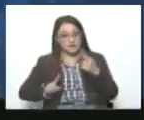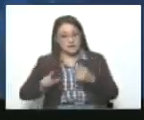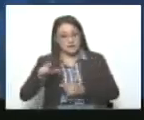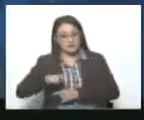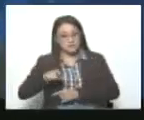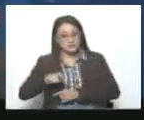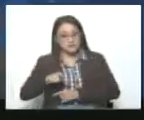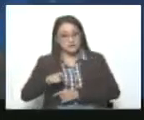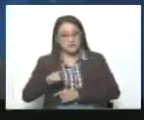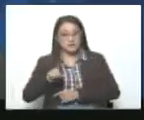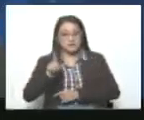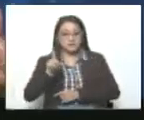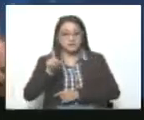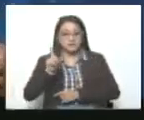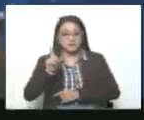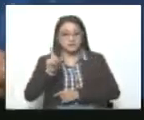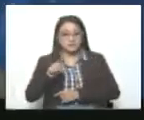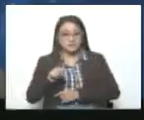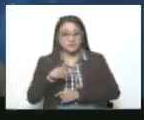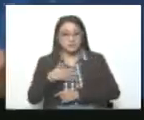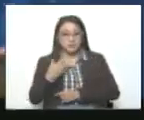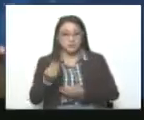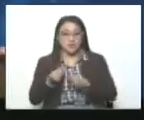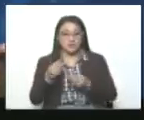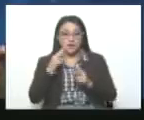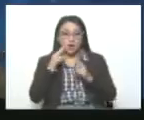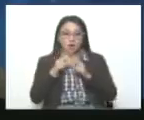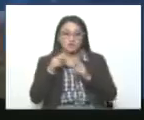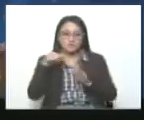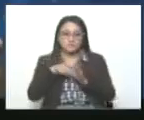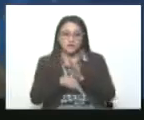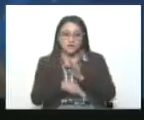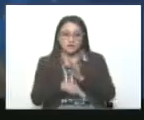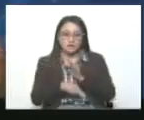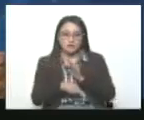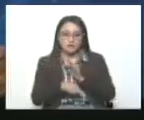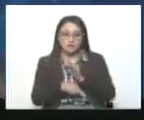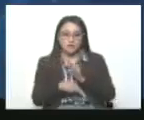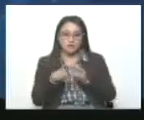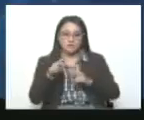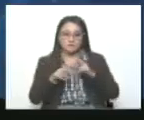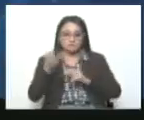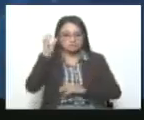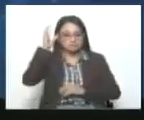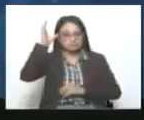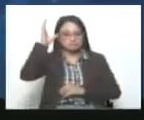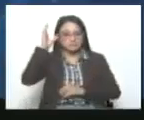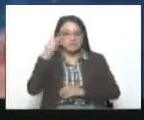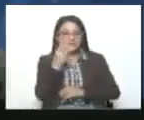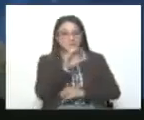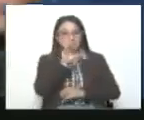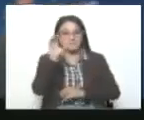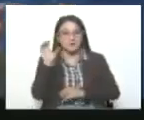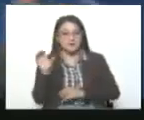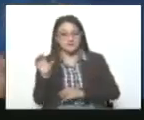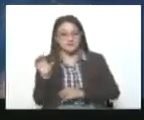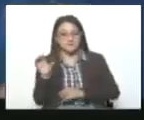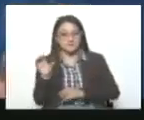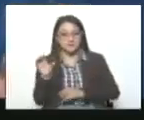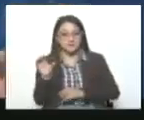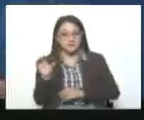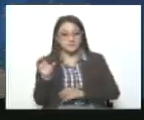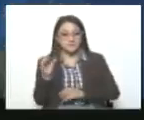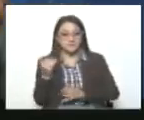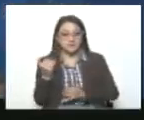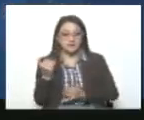y sobre todo también podemos generar conocimiento necesario entre los tres países entre los tres países